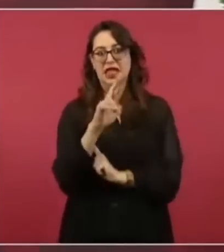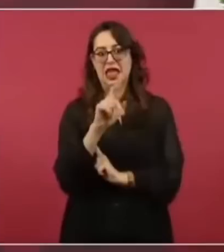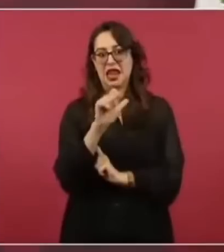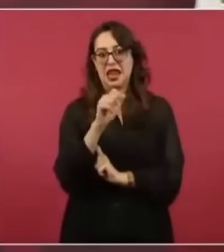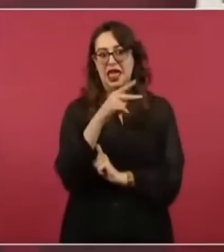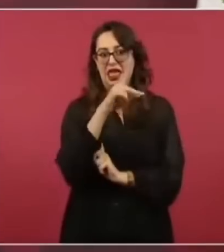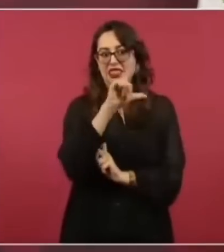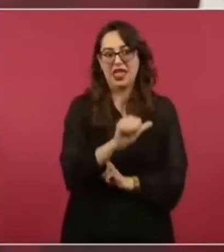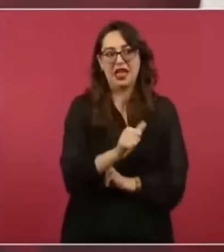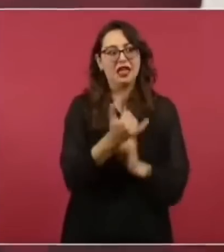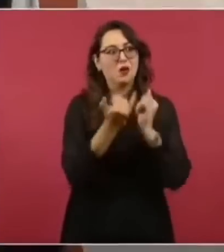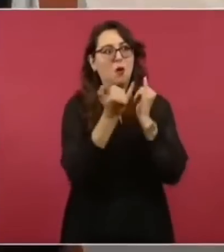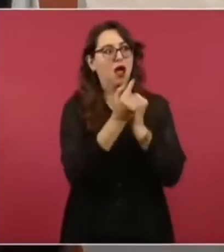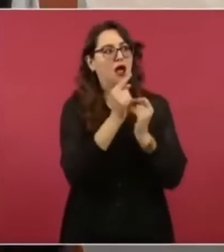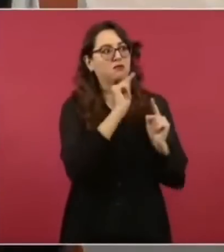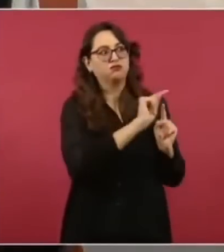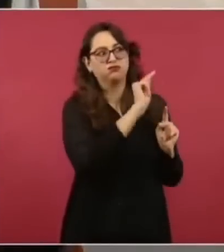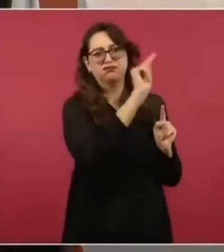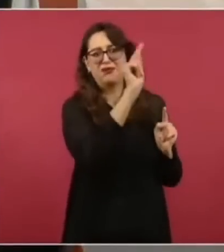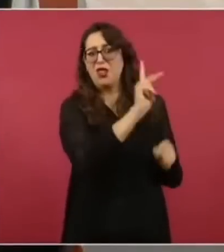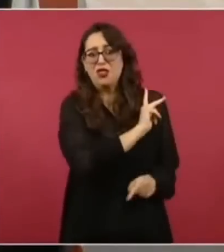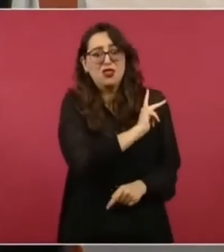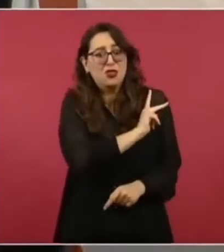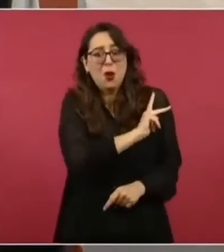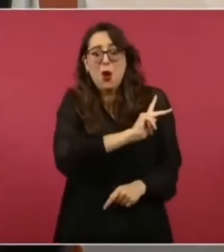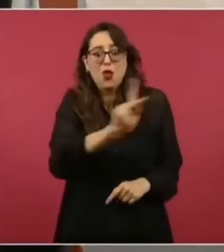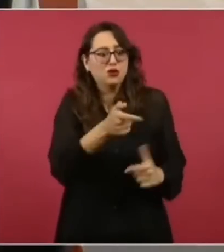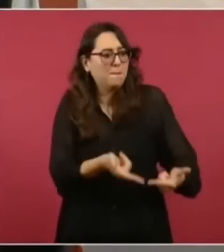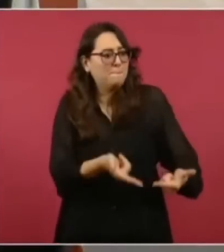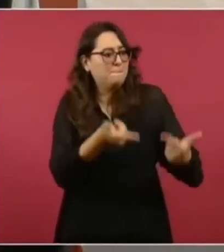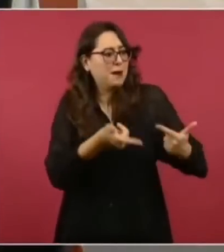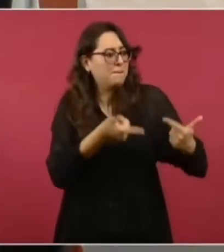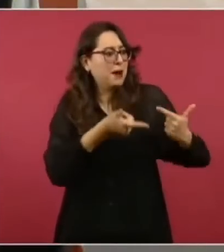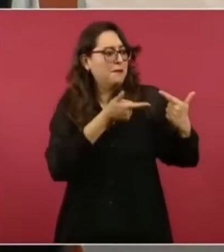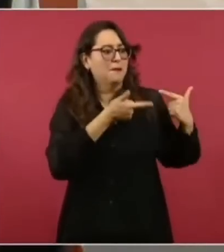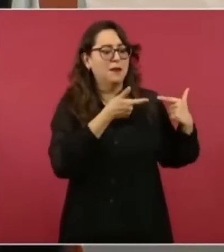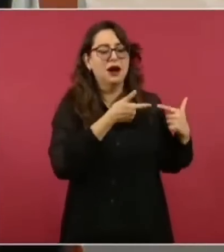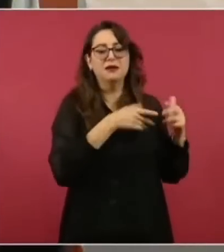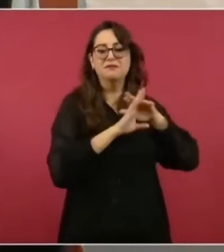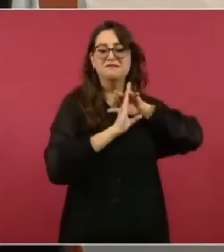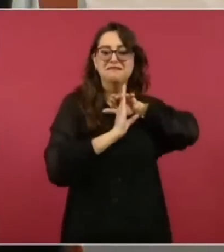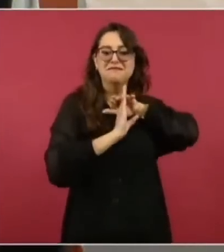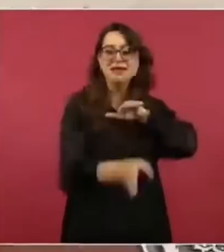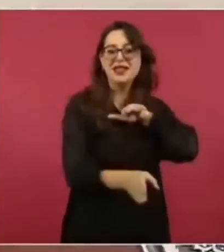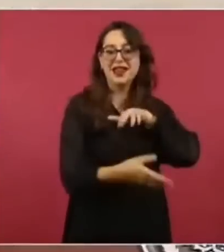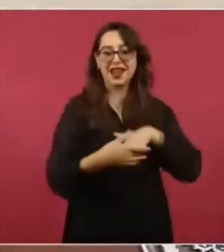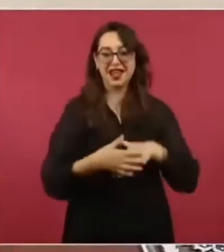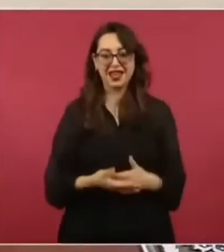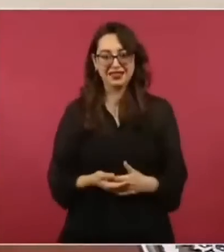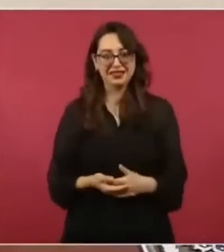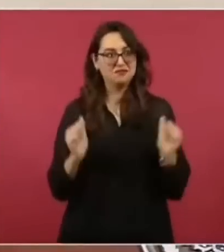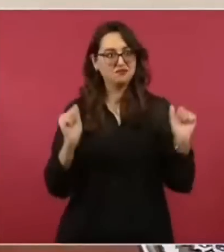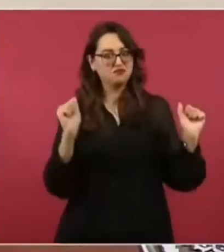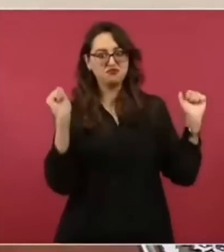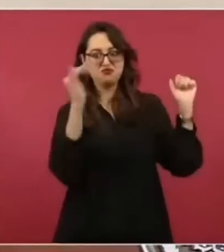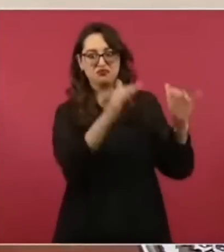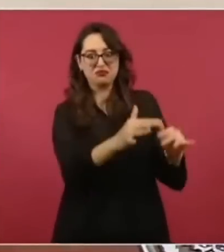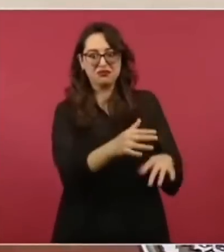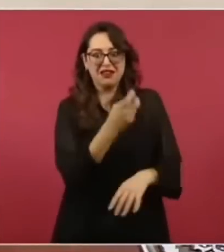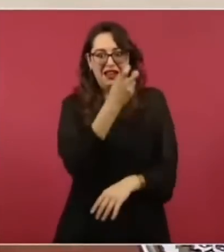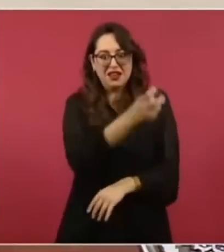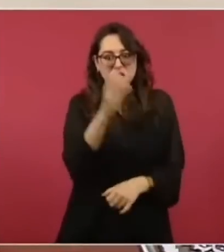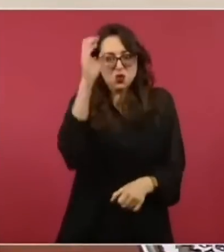todos. Entonces, ¿cómo se va a olvidar